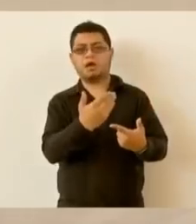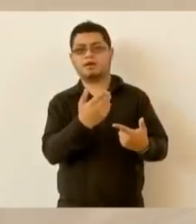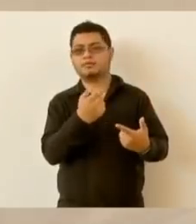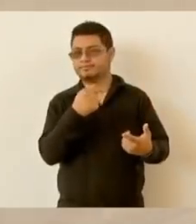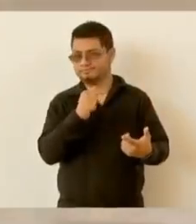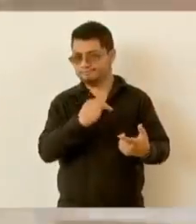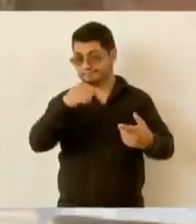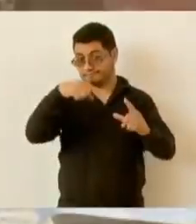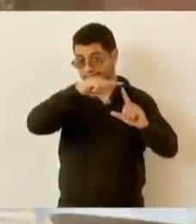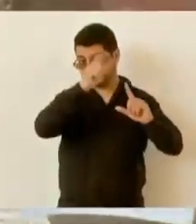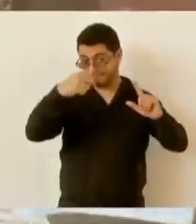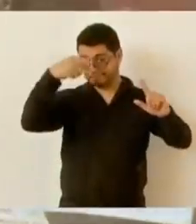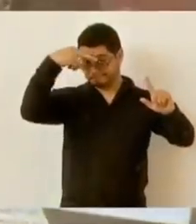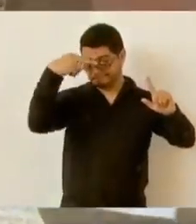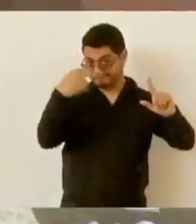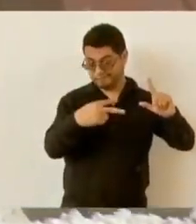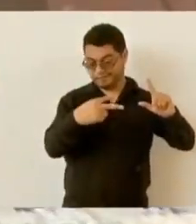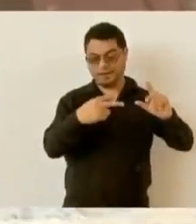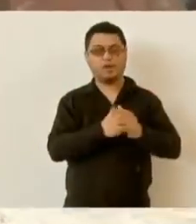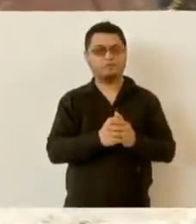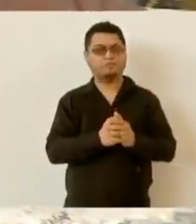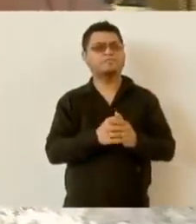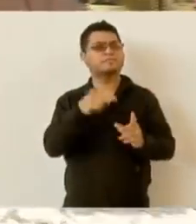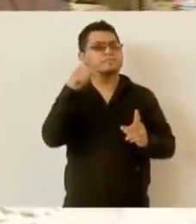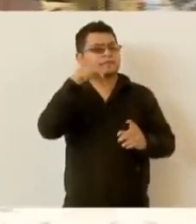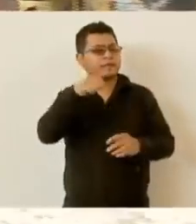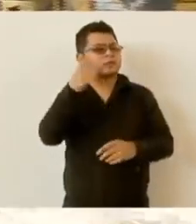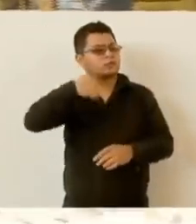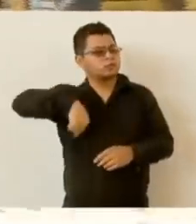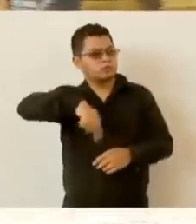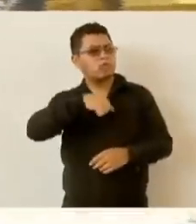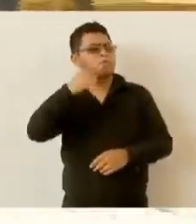Y esto es lo que se procuró